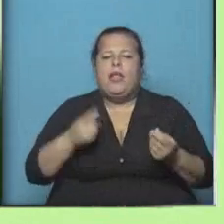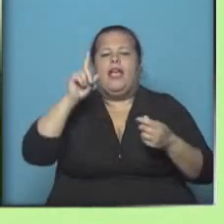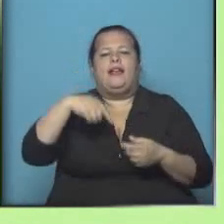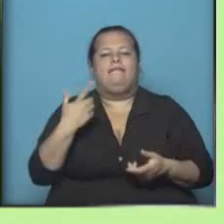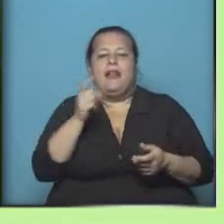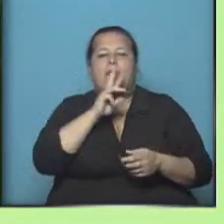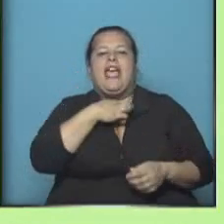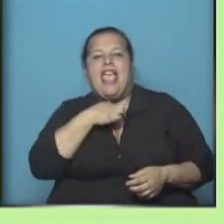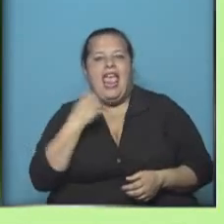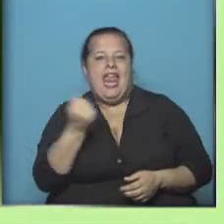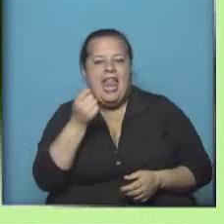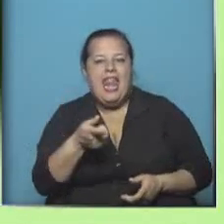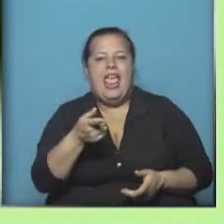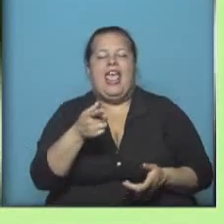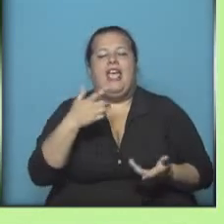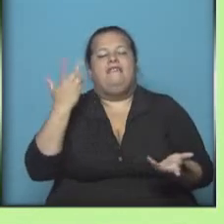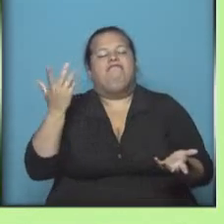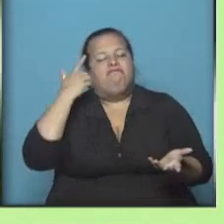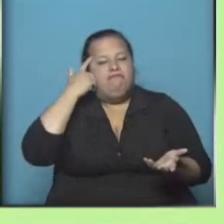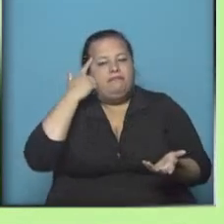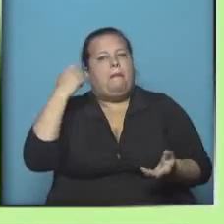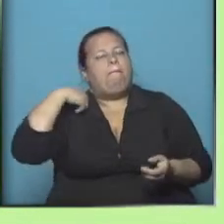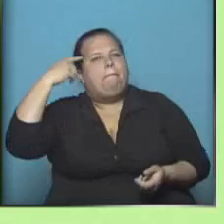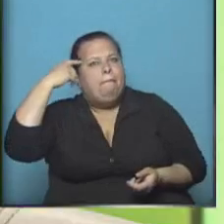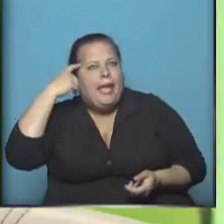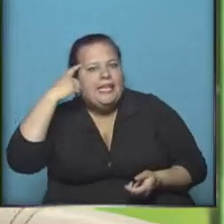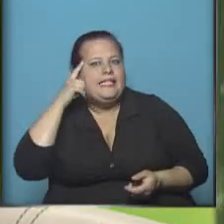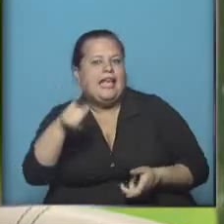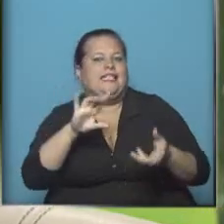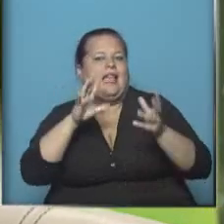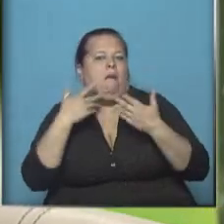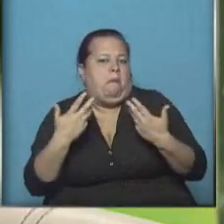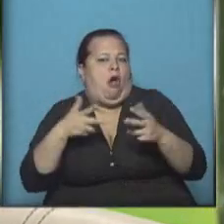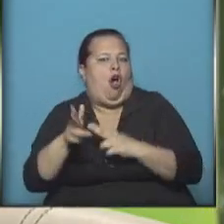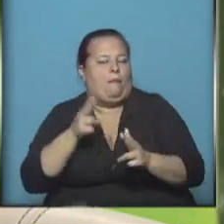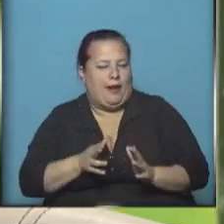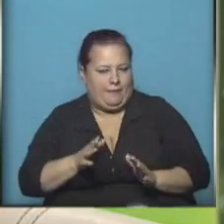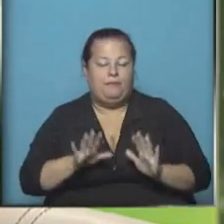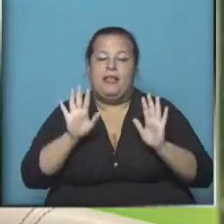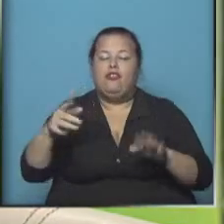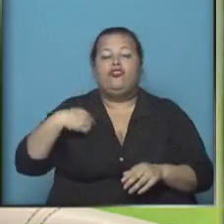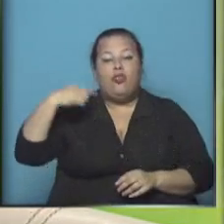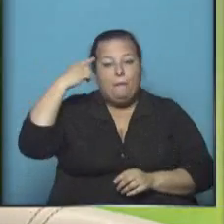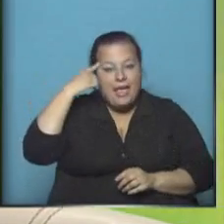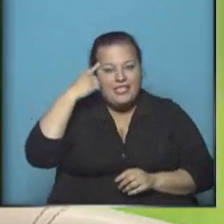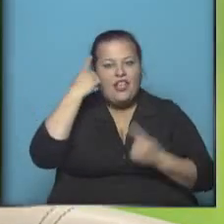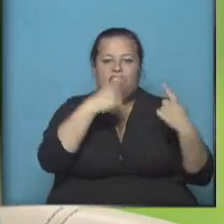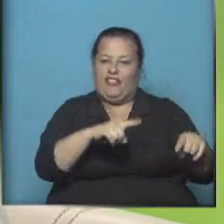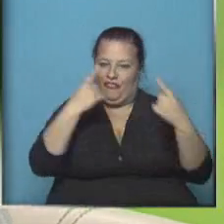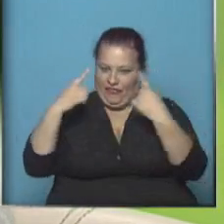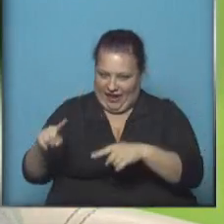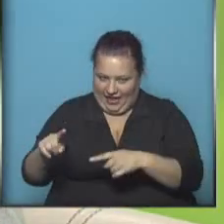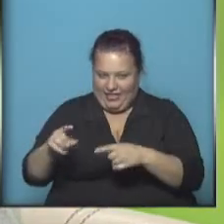como en esa variante y empezamos a pensar en esa posibilidad? Mirá, yo creo que hay una